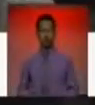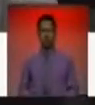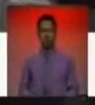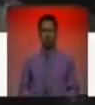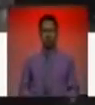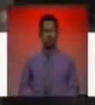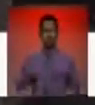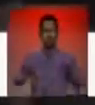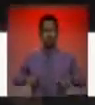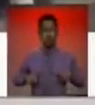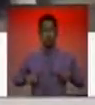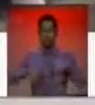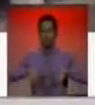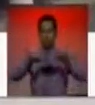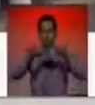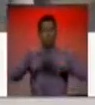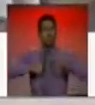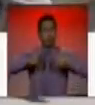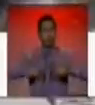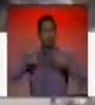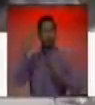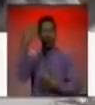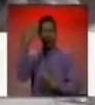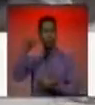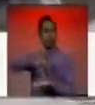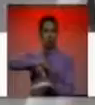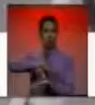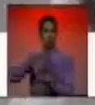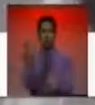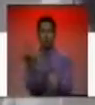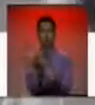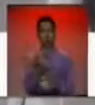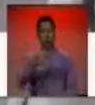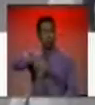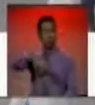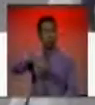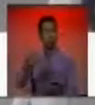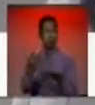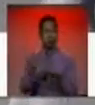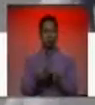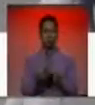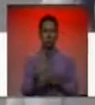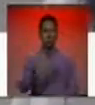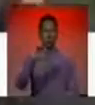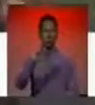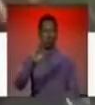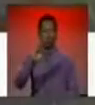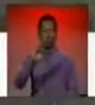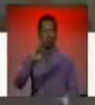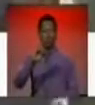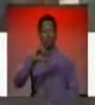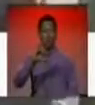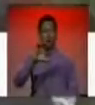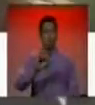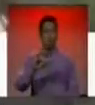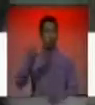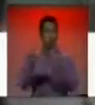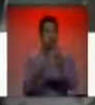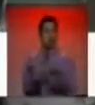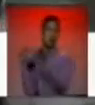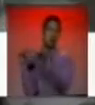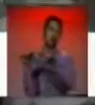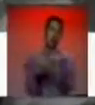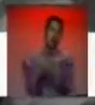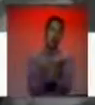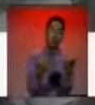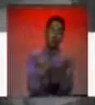Lenín Moreno continúa su campaña política en Loja. Este miércoles estuvo en Catamayo, donde fue recibido por sus simpatizantes. Junto